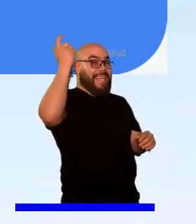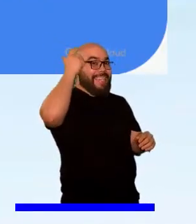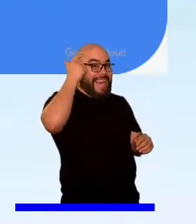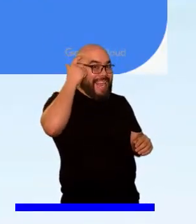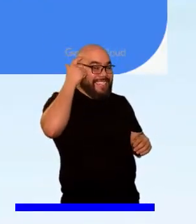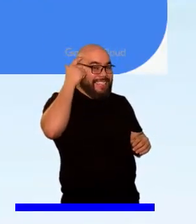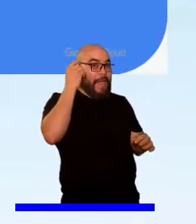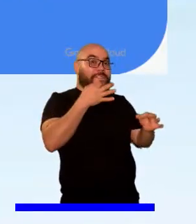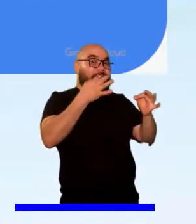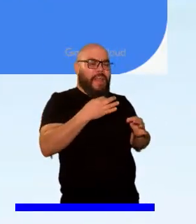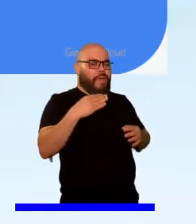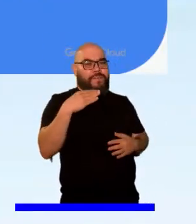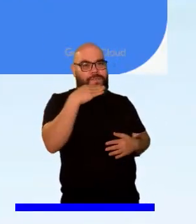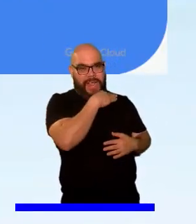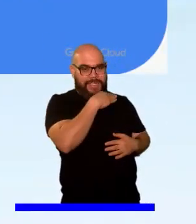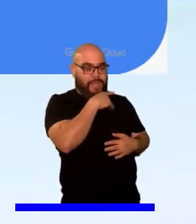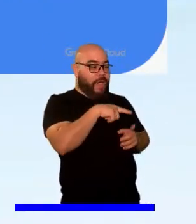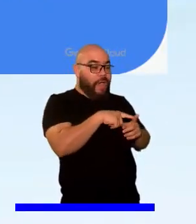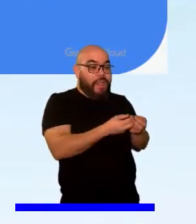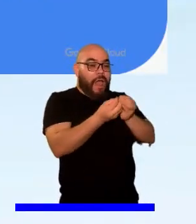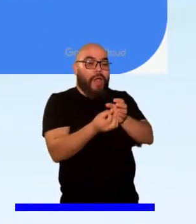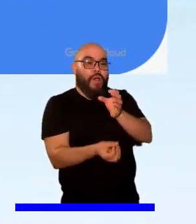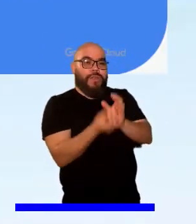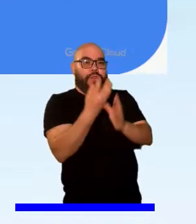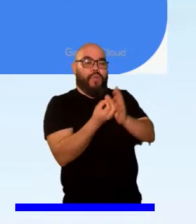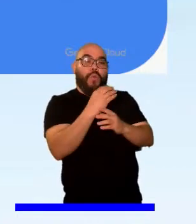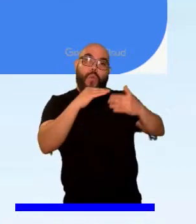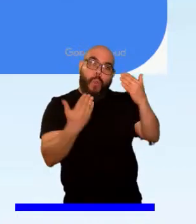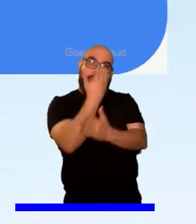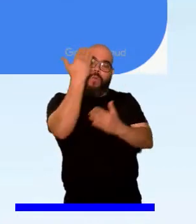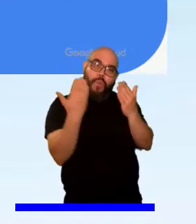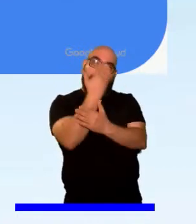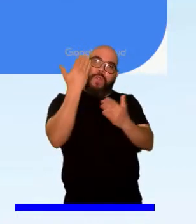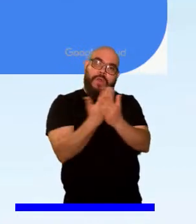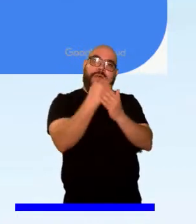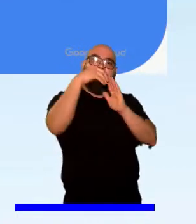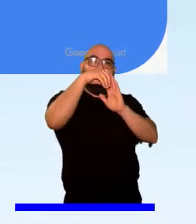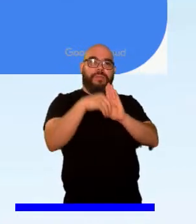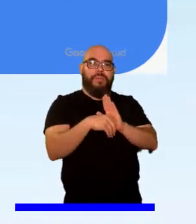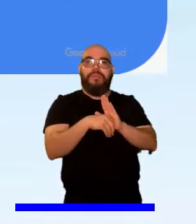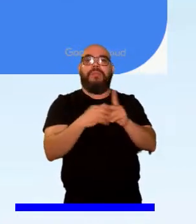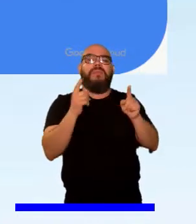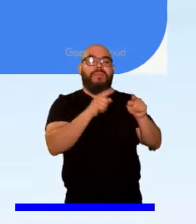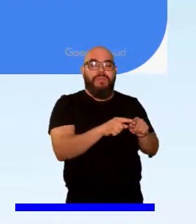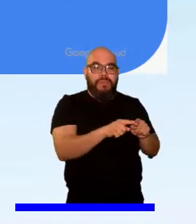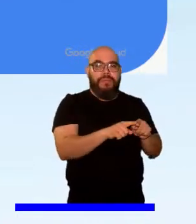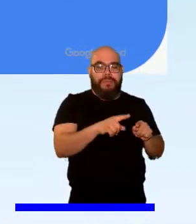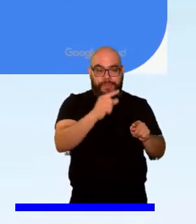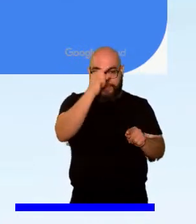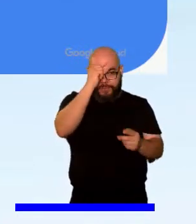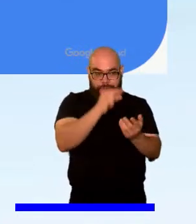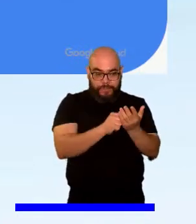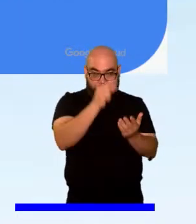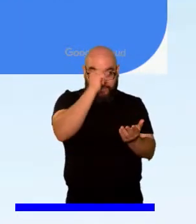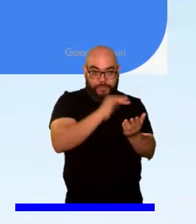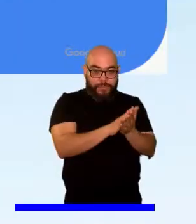que tienen la capacidad de generar contenido novedoso. Y esto es fundamental porque es lo que hace la diferencia entre esta ola de IA generativa